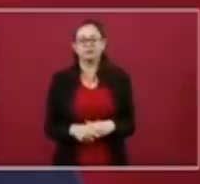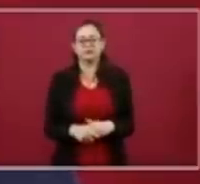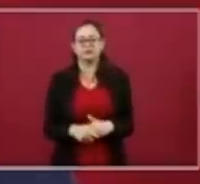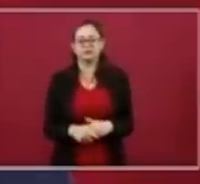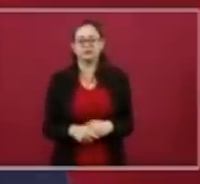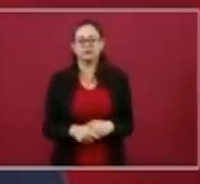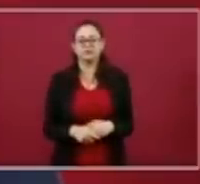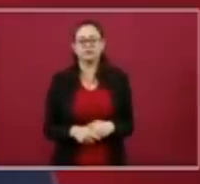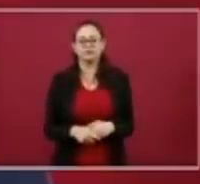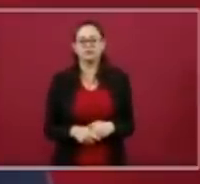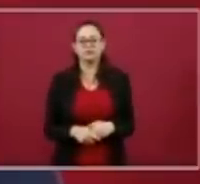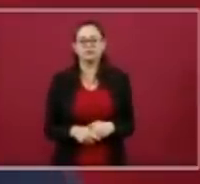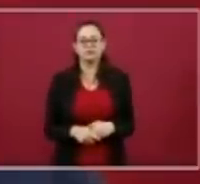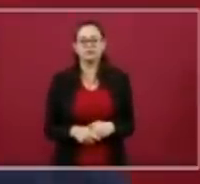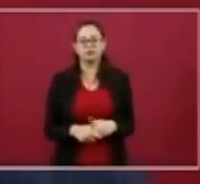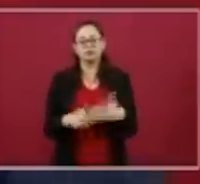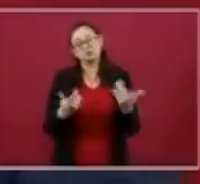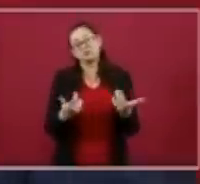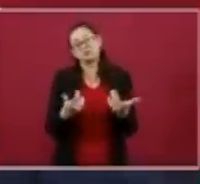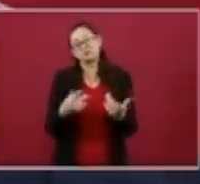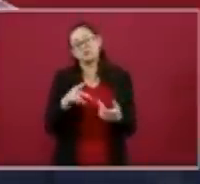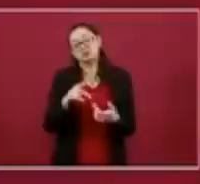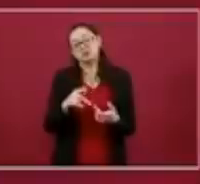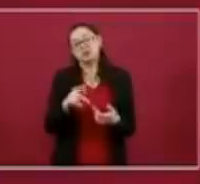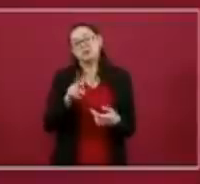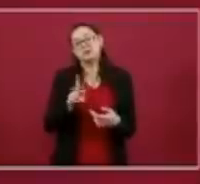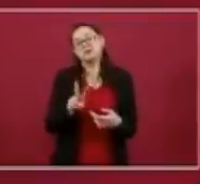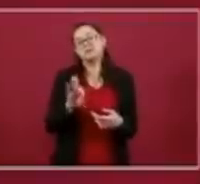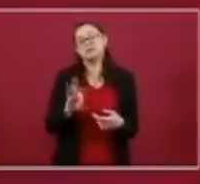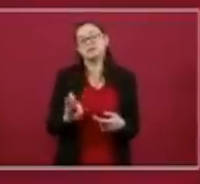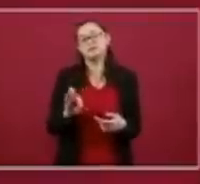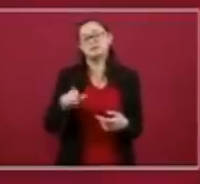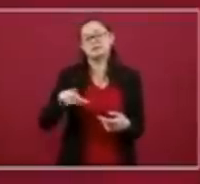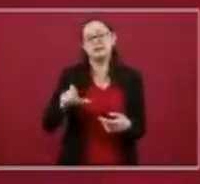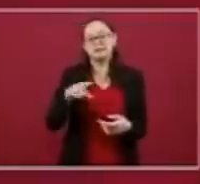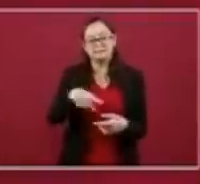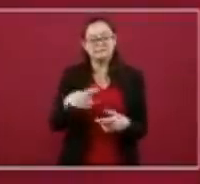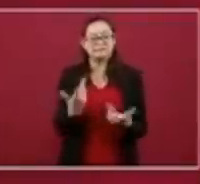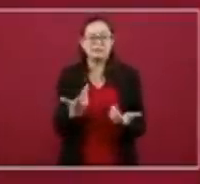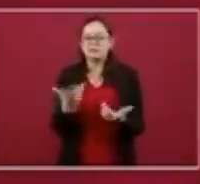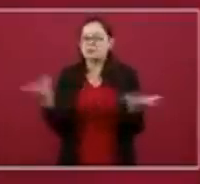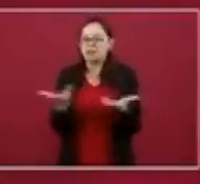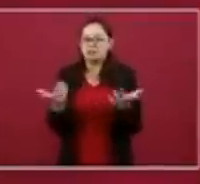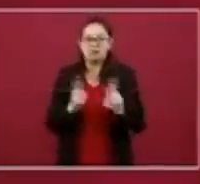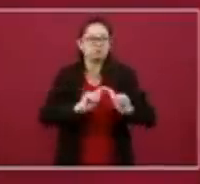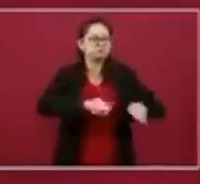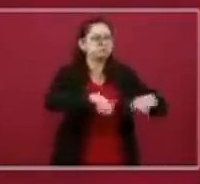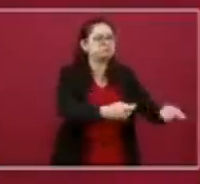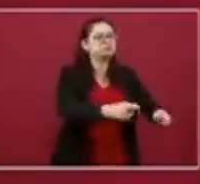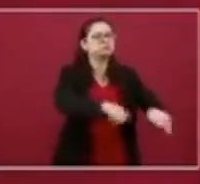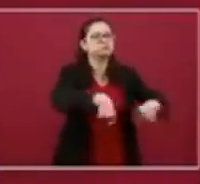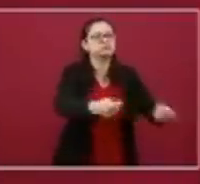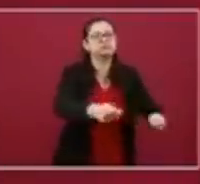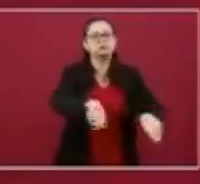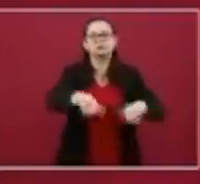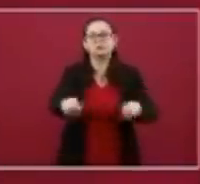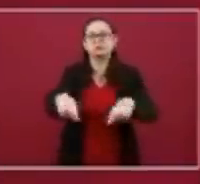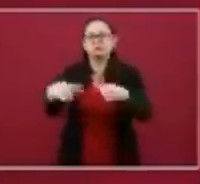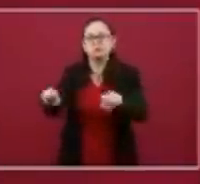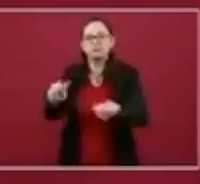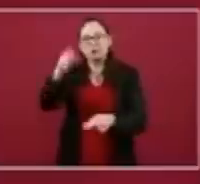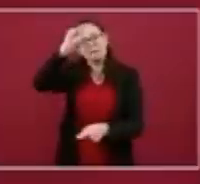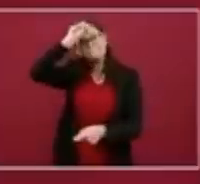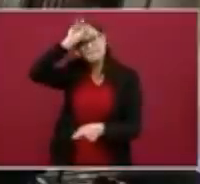Se destacó Fox en la entrega de concesiones para la explotación minera